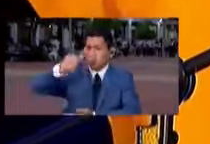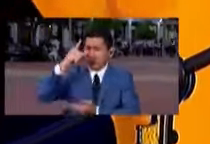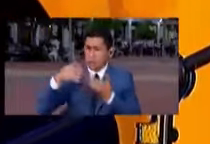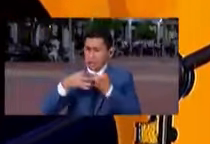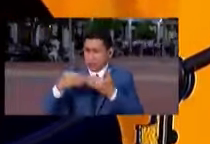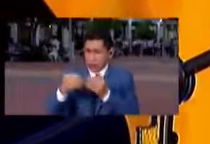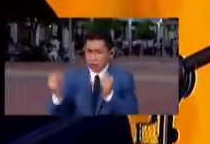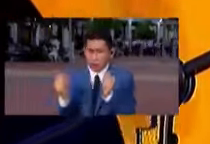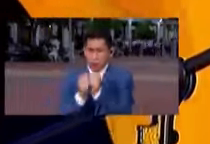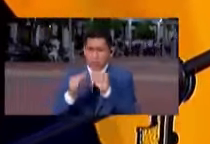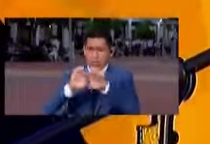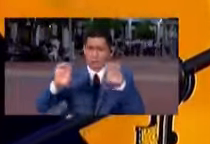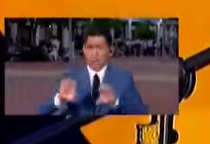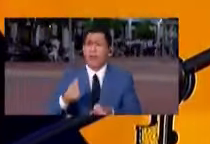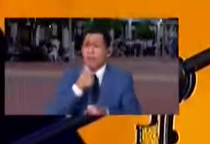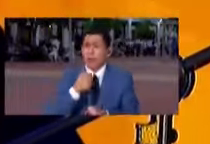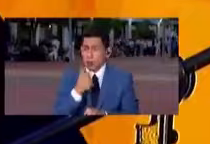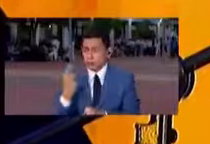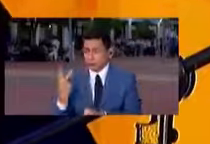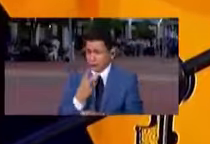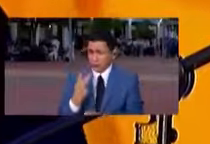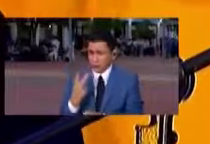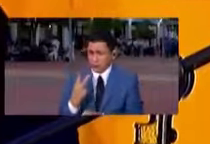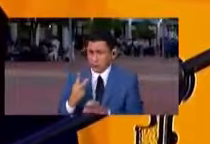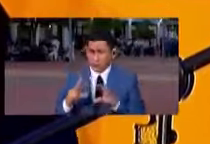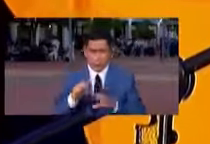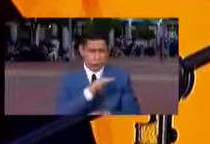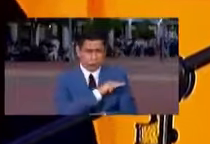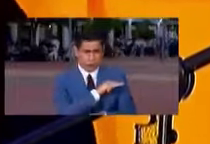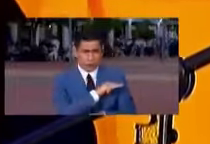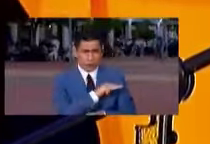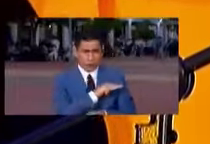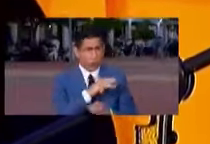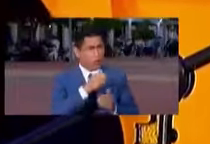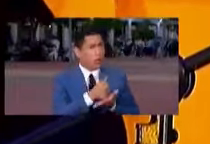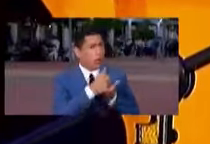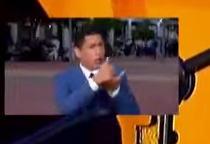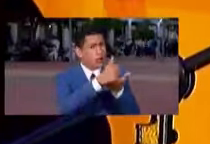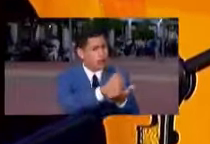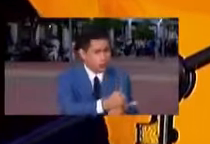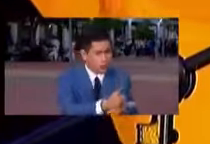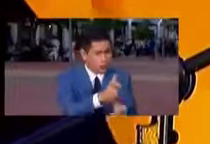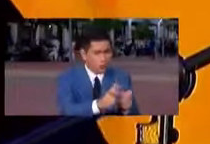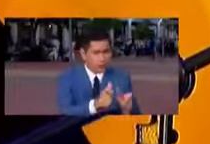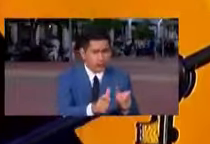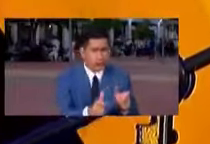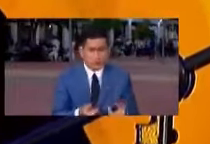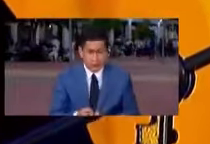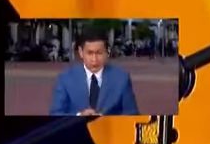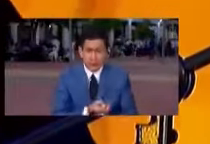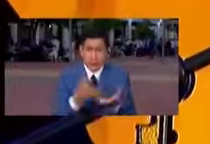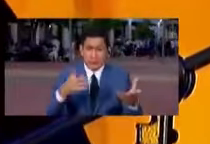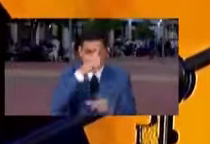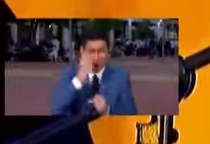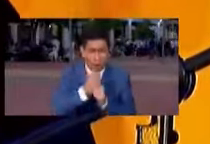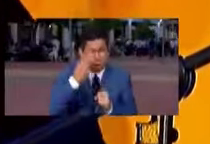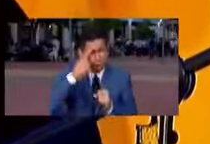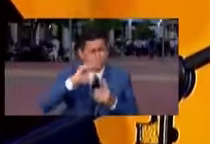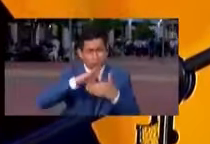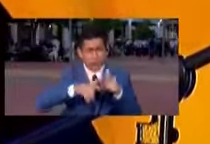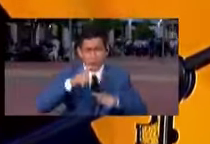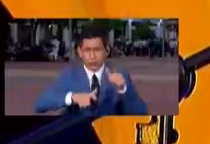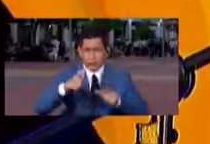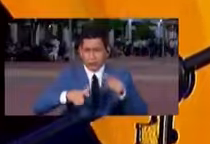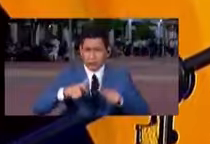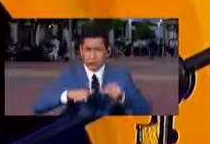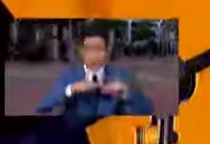que significa no solo obras, sino trabajo para la gente en Guayaquil. Eso es lo que hace este municipio,